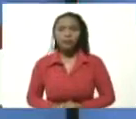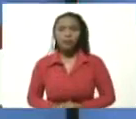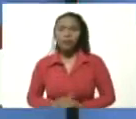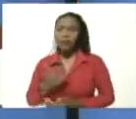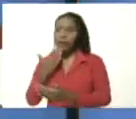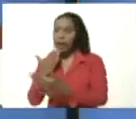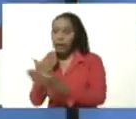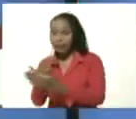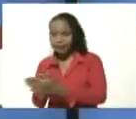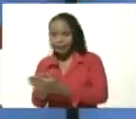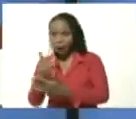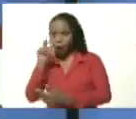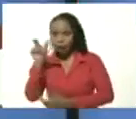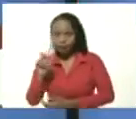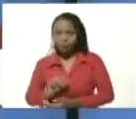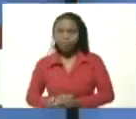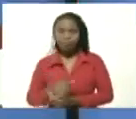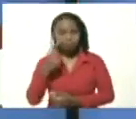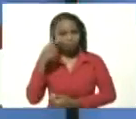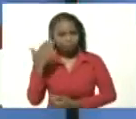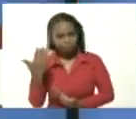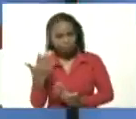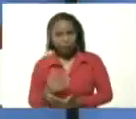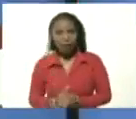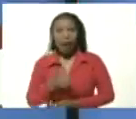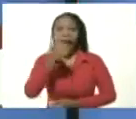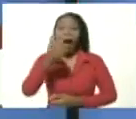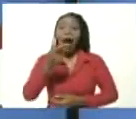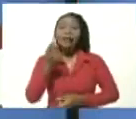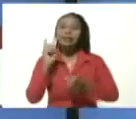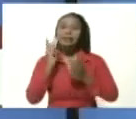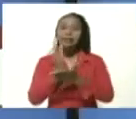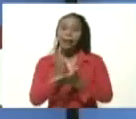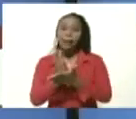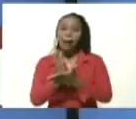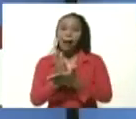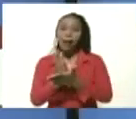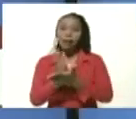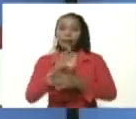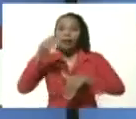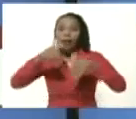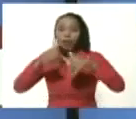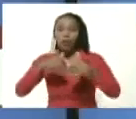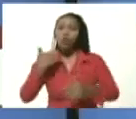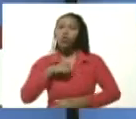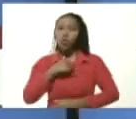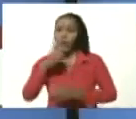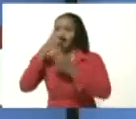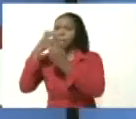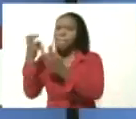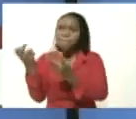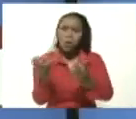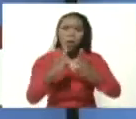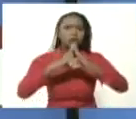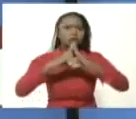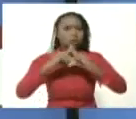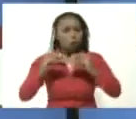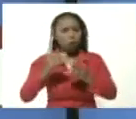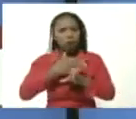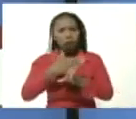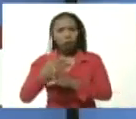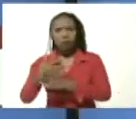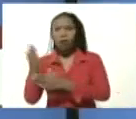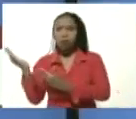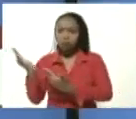Gracias, Rafael. Mira, cada vez que hay elecciones, nosotros los invitamos a todos.